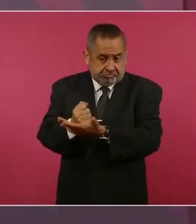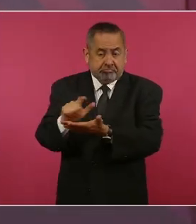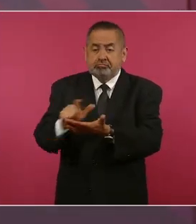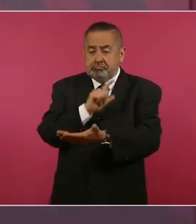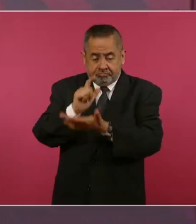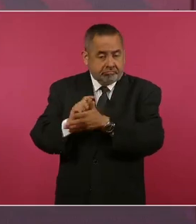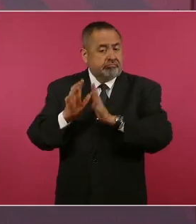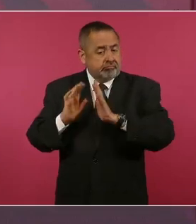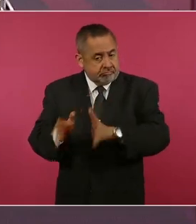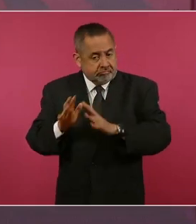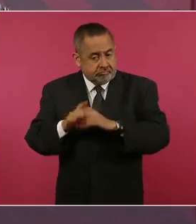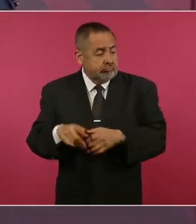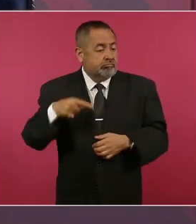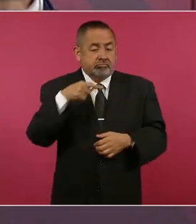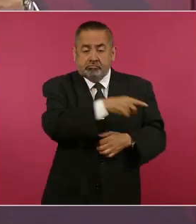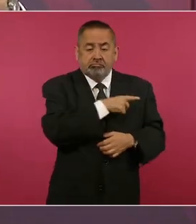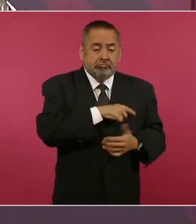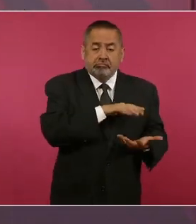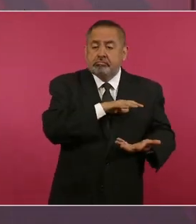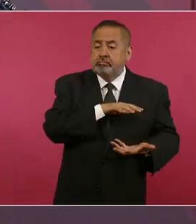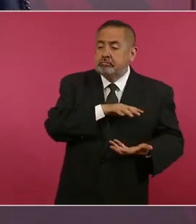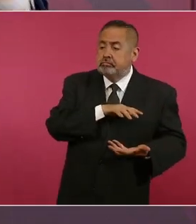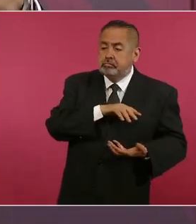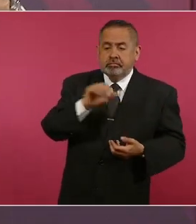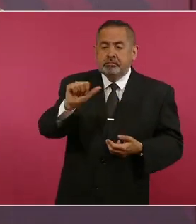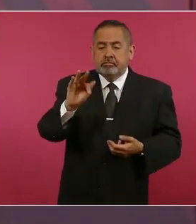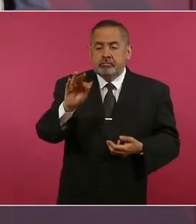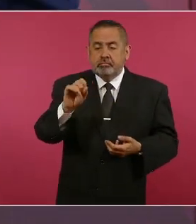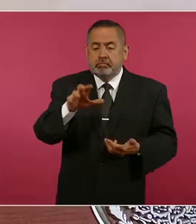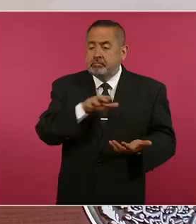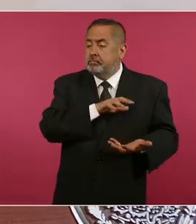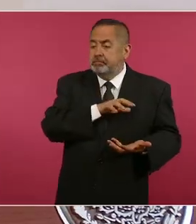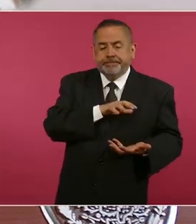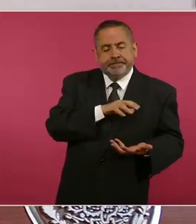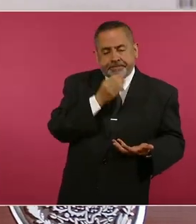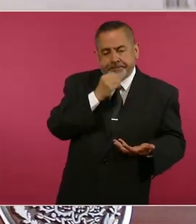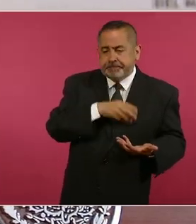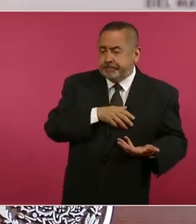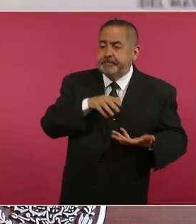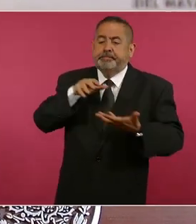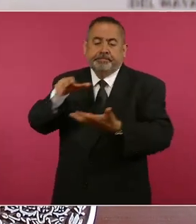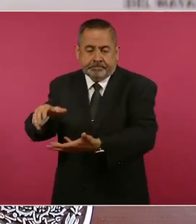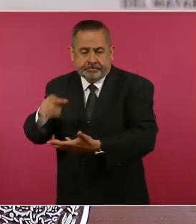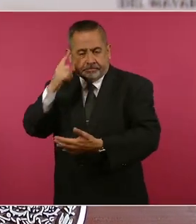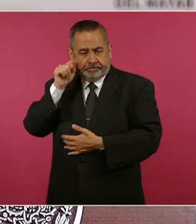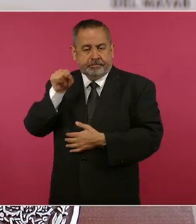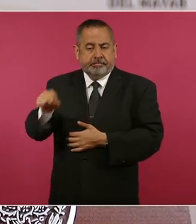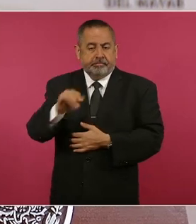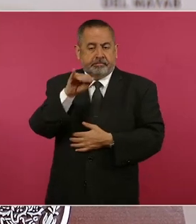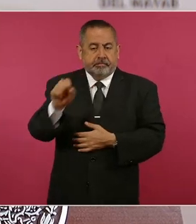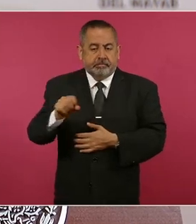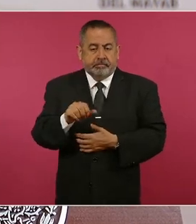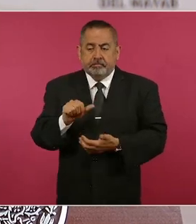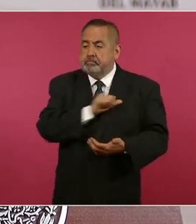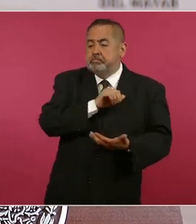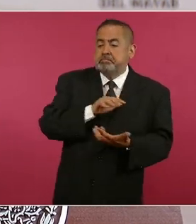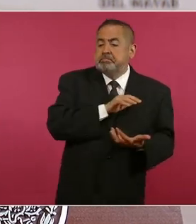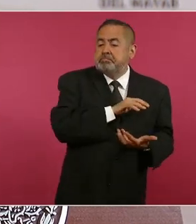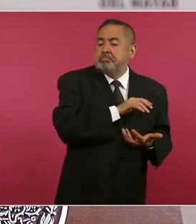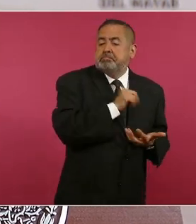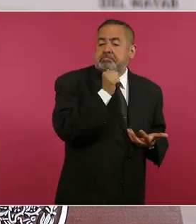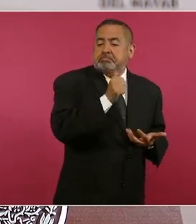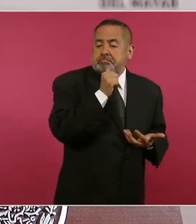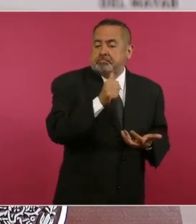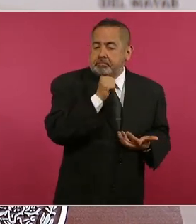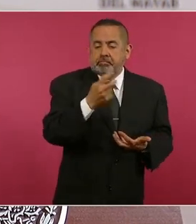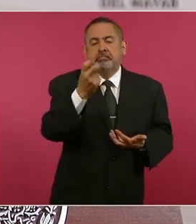de estarlos entregando esos recursos, las Afores, al Seguro Social, no los entregan.